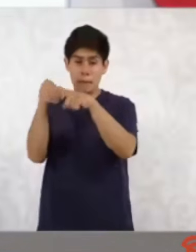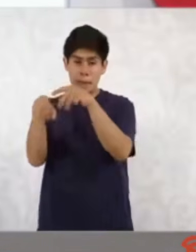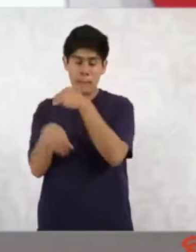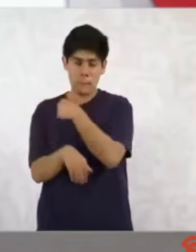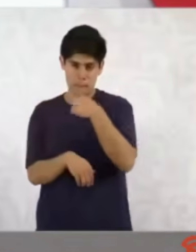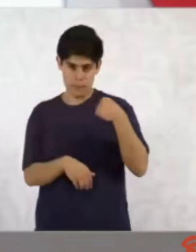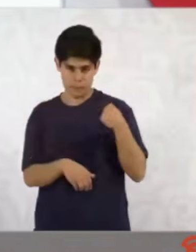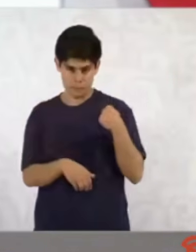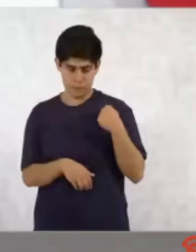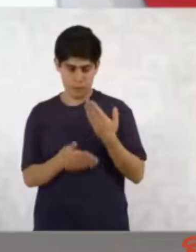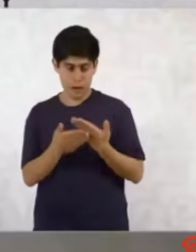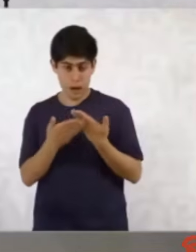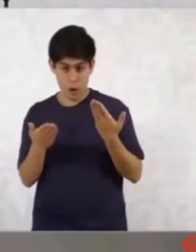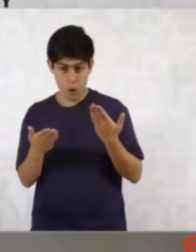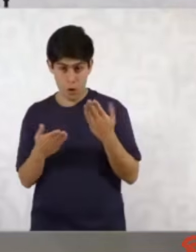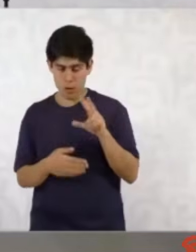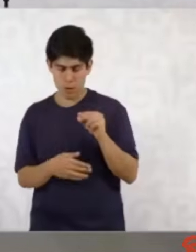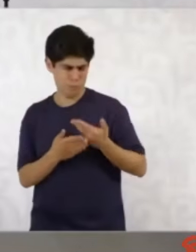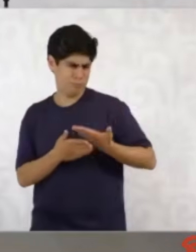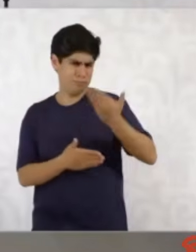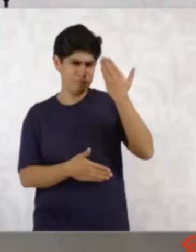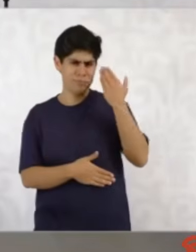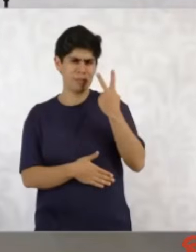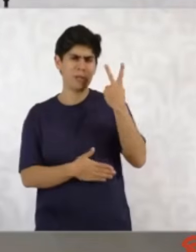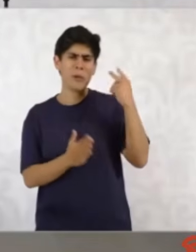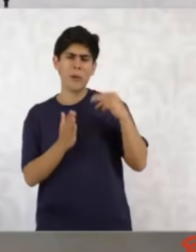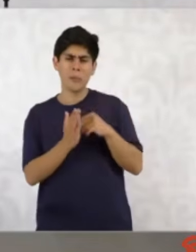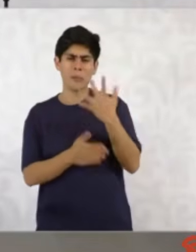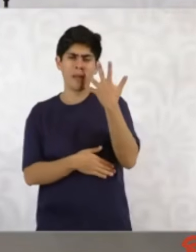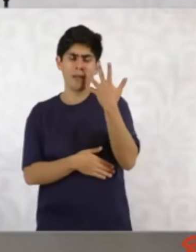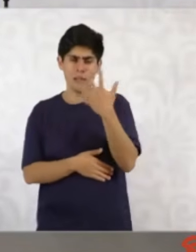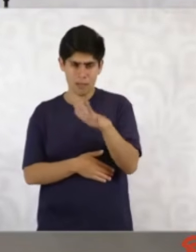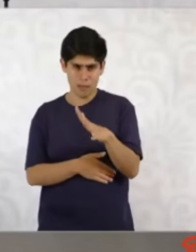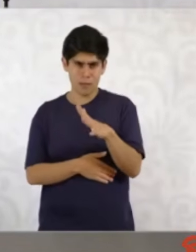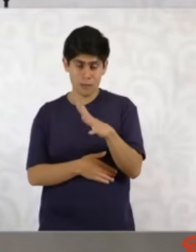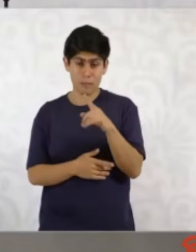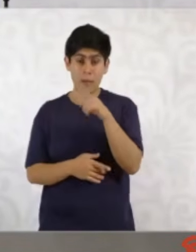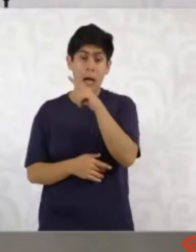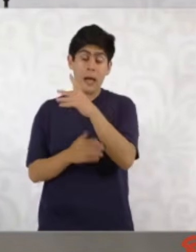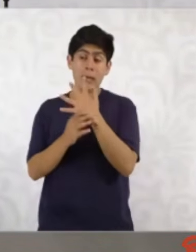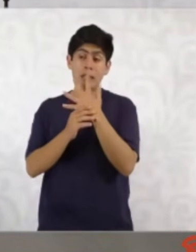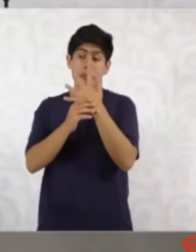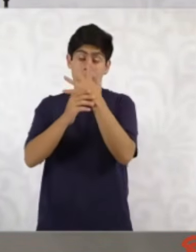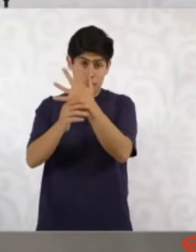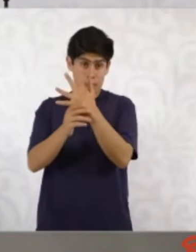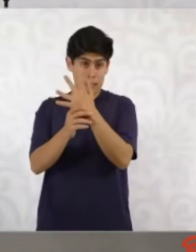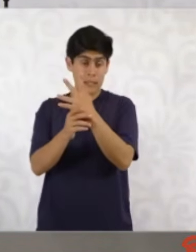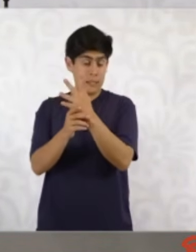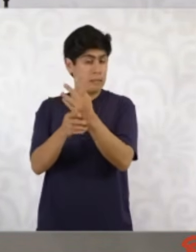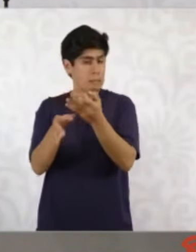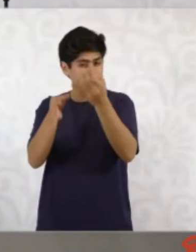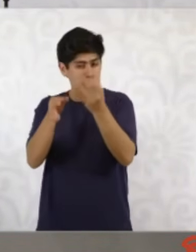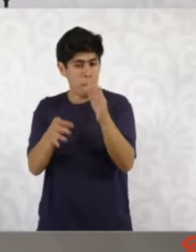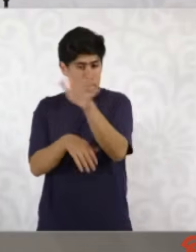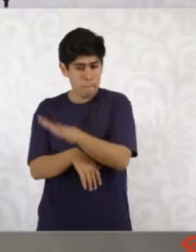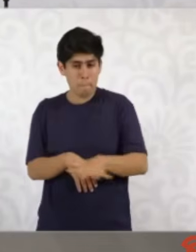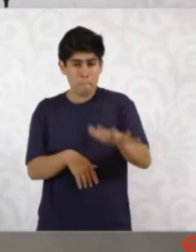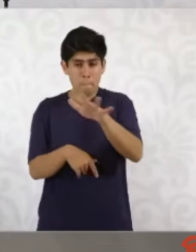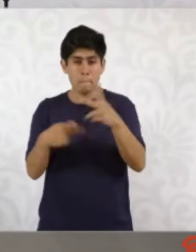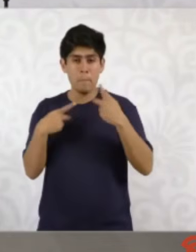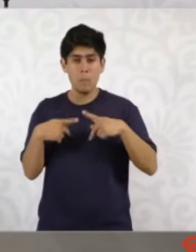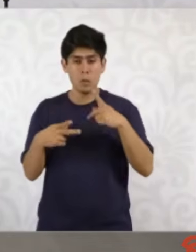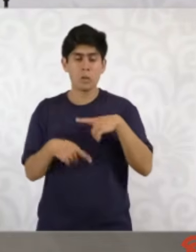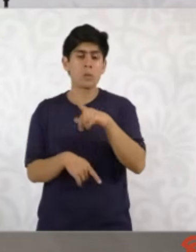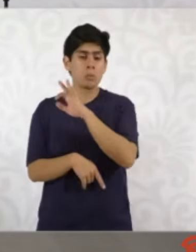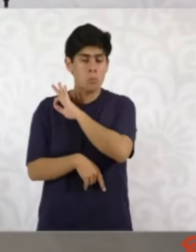2010, establecen obligaciones destinadas a los medios para garantizar que las audiencias puedan distinguir el